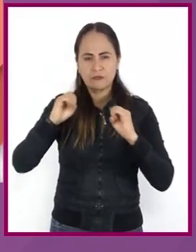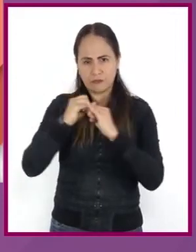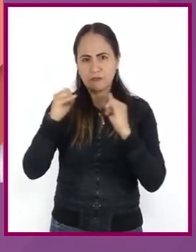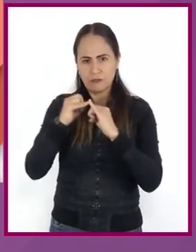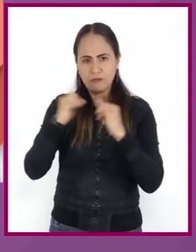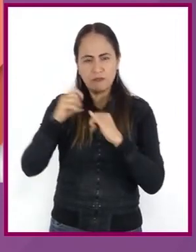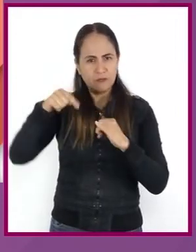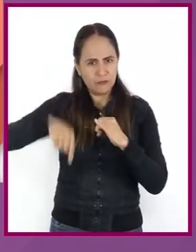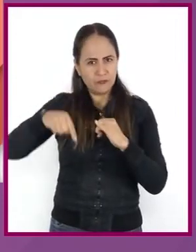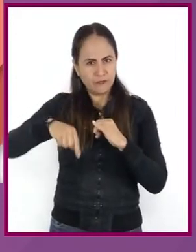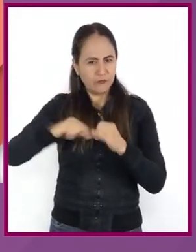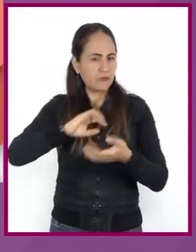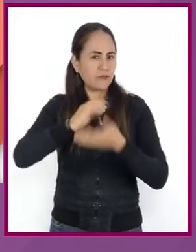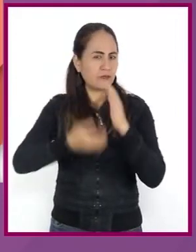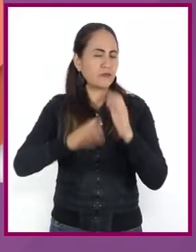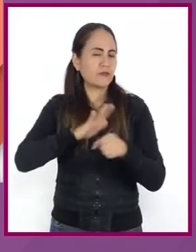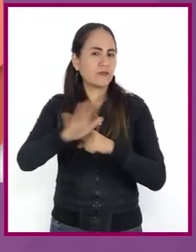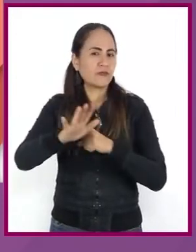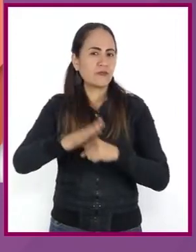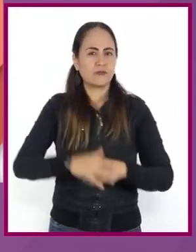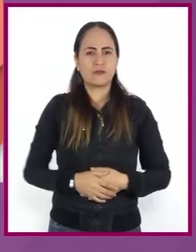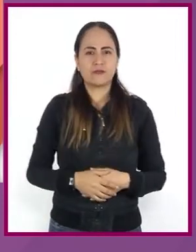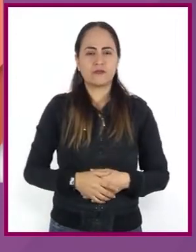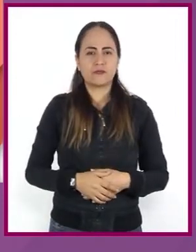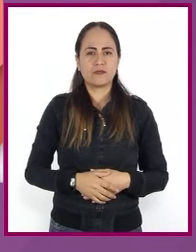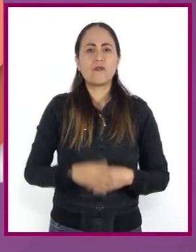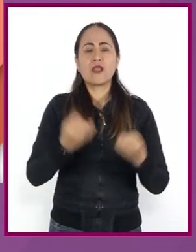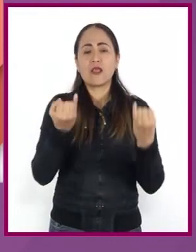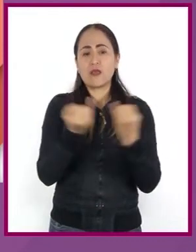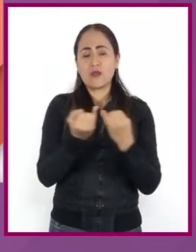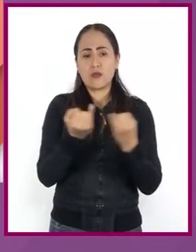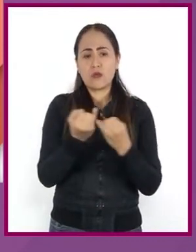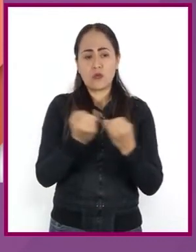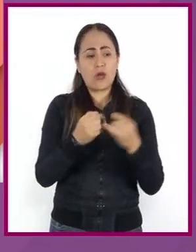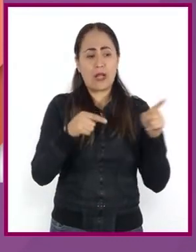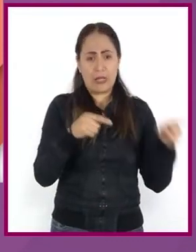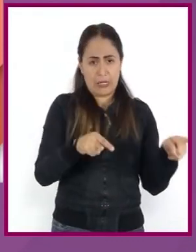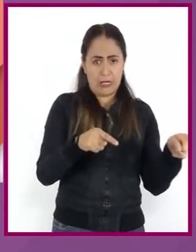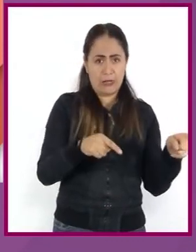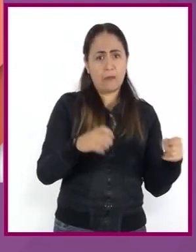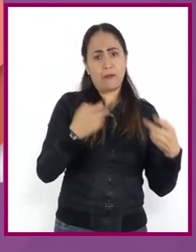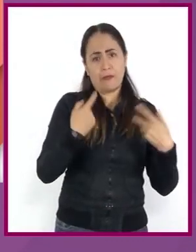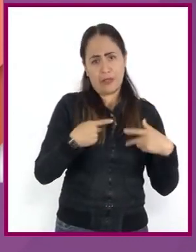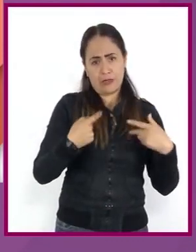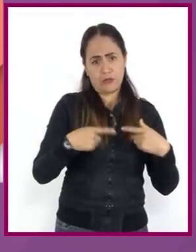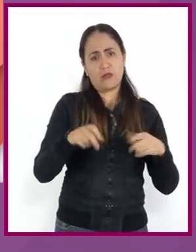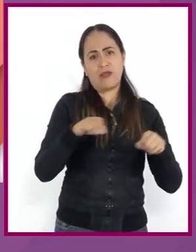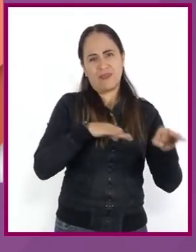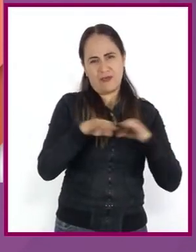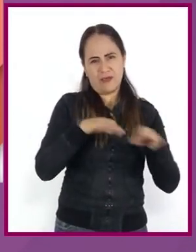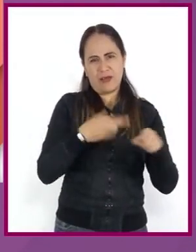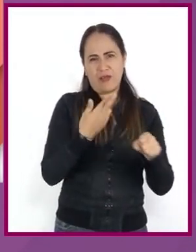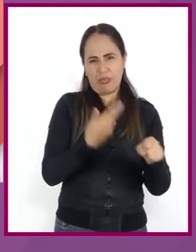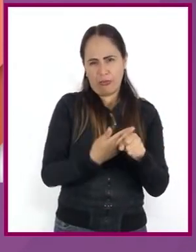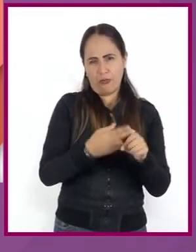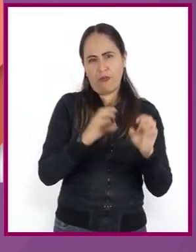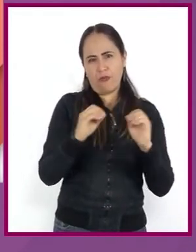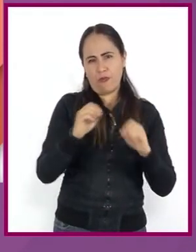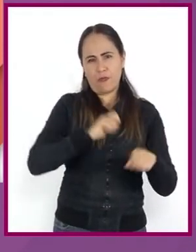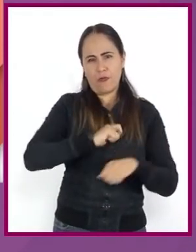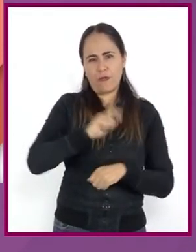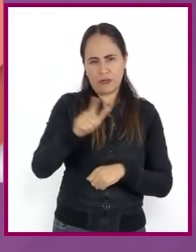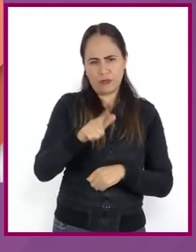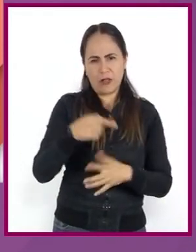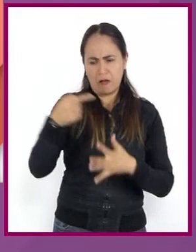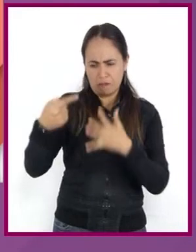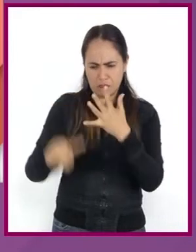de contrato a realizarse, declaración del prestador de servicios o trabajador, que expone aceptar